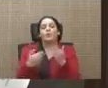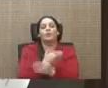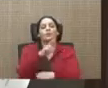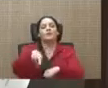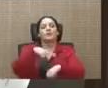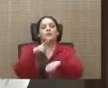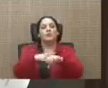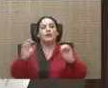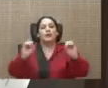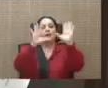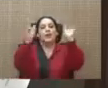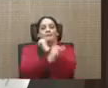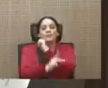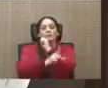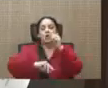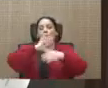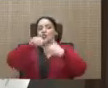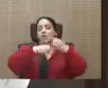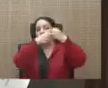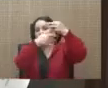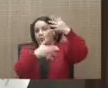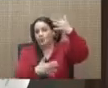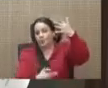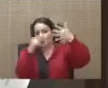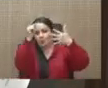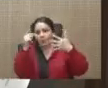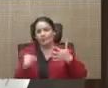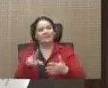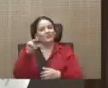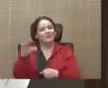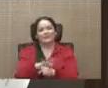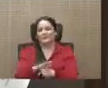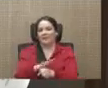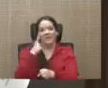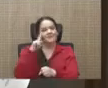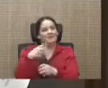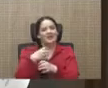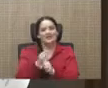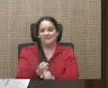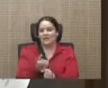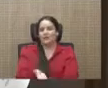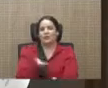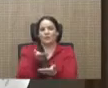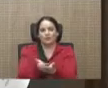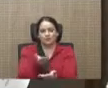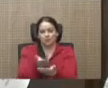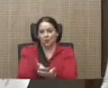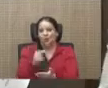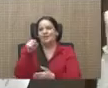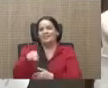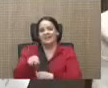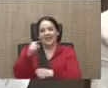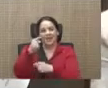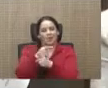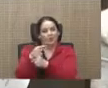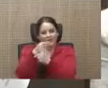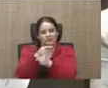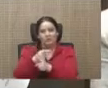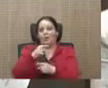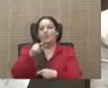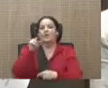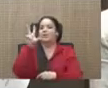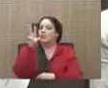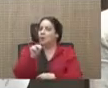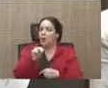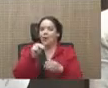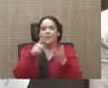al país que todos estos elementos no son suficientes para plantear una moción de censura y por ese motivo no aprobaremos, no votaremos a